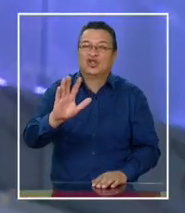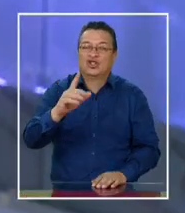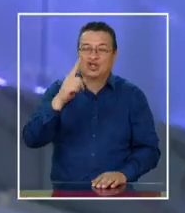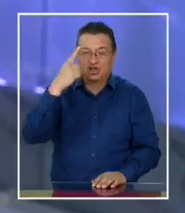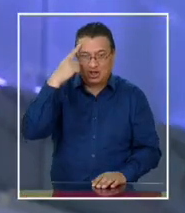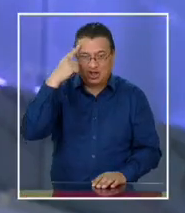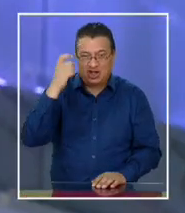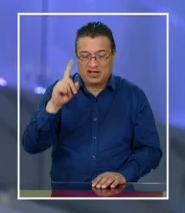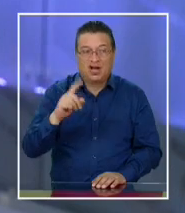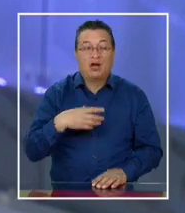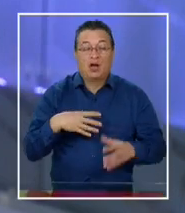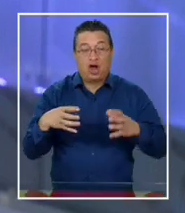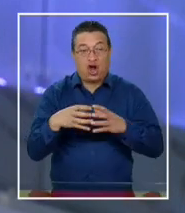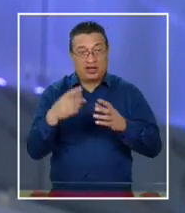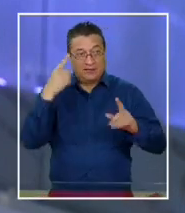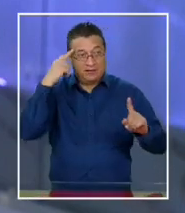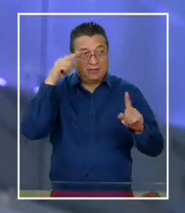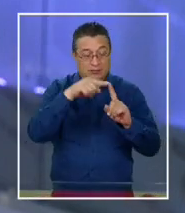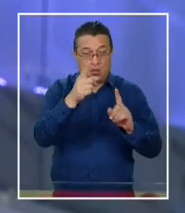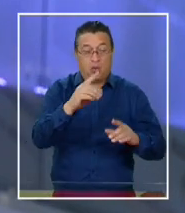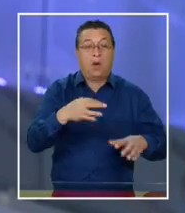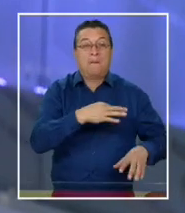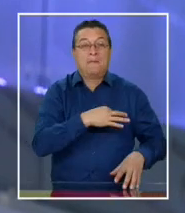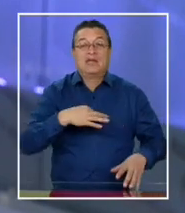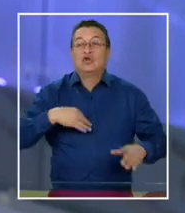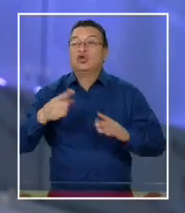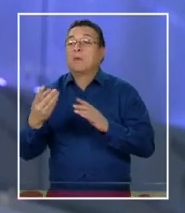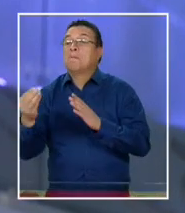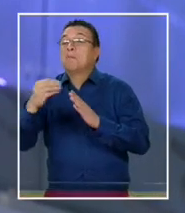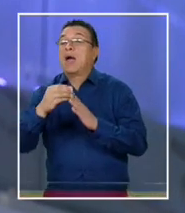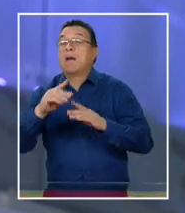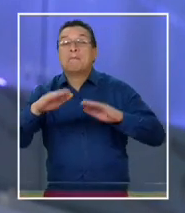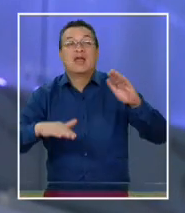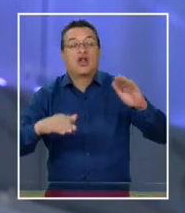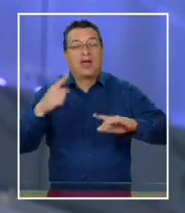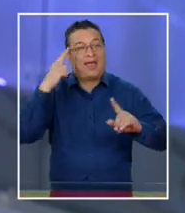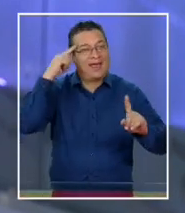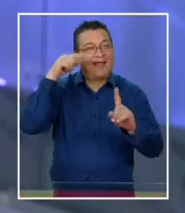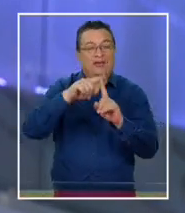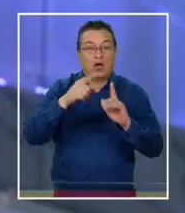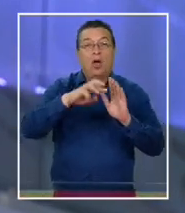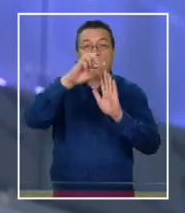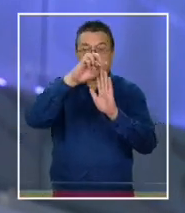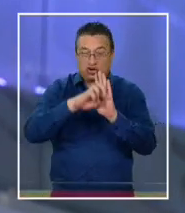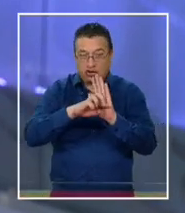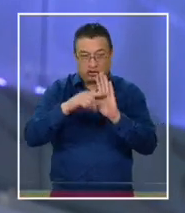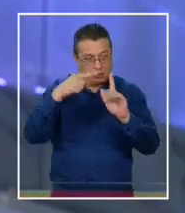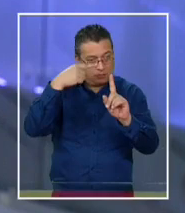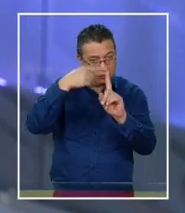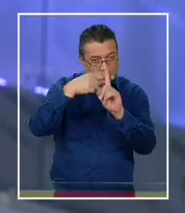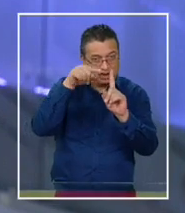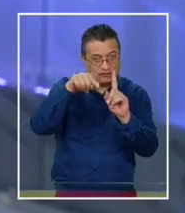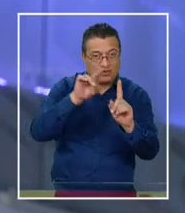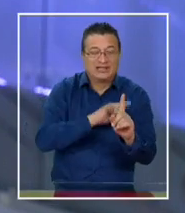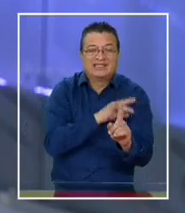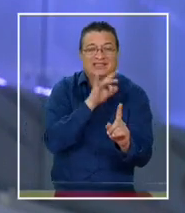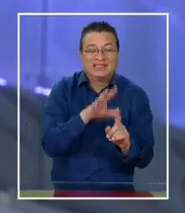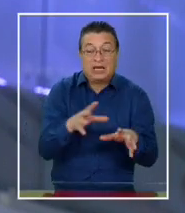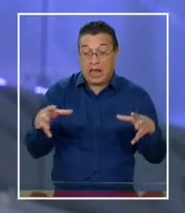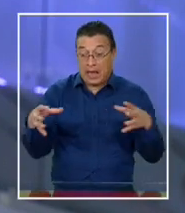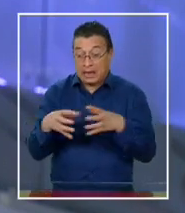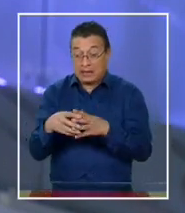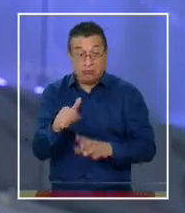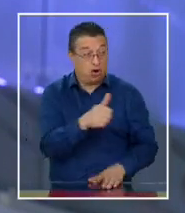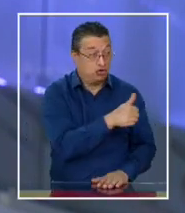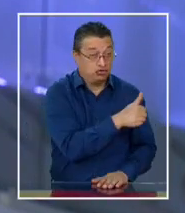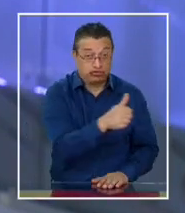los de los partidos en un gobierno no es tener un ministro más un ministro menos es ser parte de un proyecto que resulte para chile y yo creo que con el equipo que